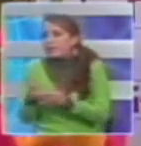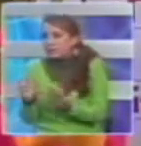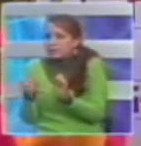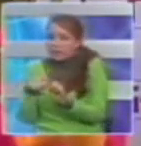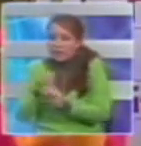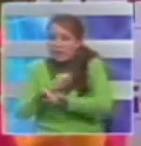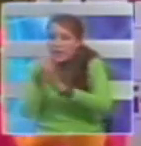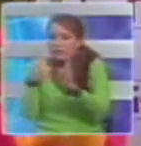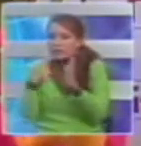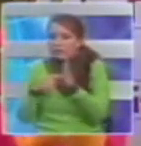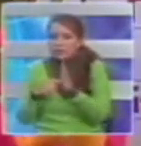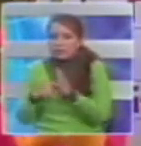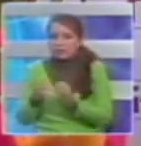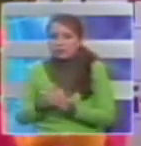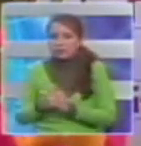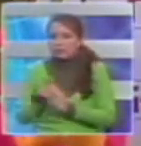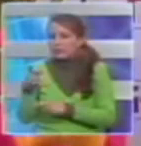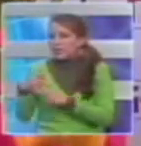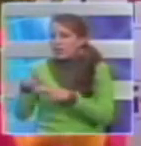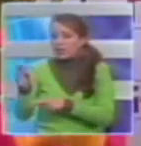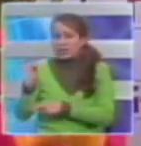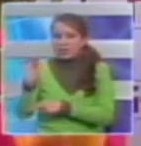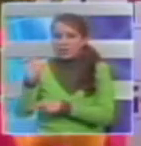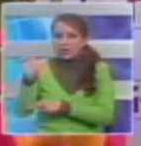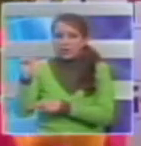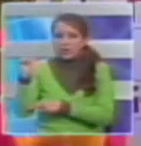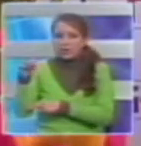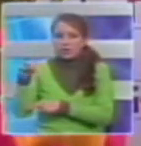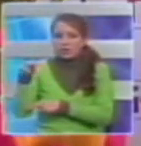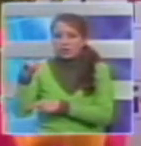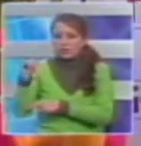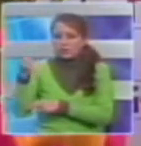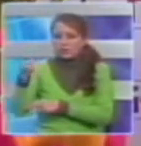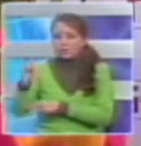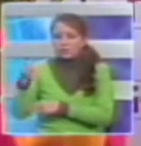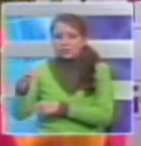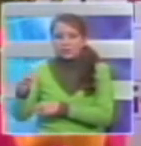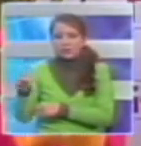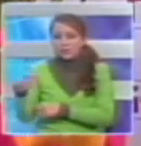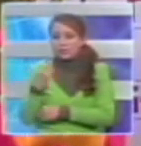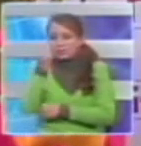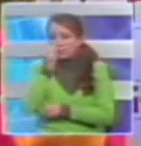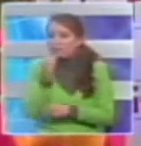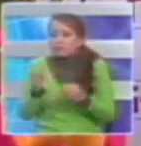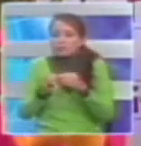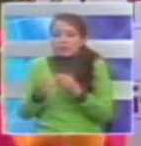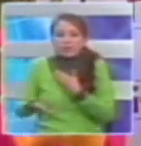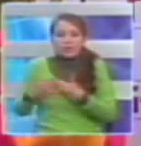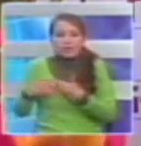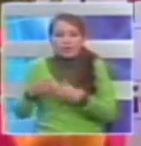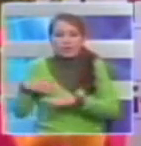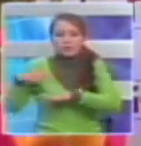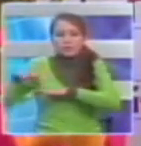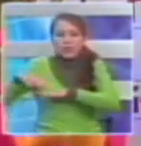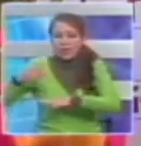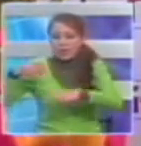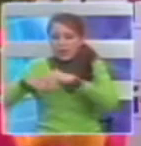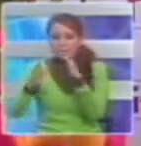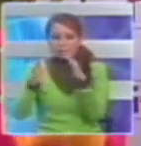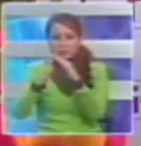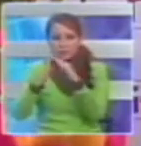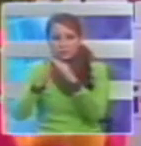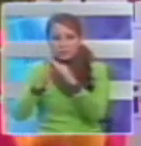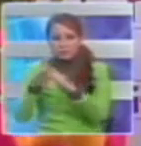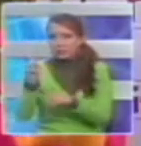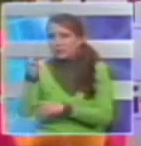ejemplo claro aquí, esta planta se llama Phalaenopsis y es una de las plantas que más fácil se pueden cultivar dentro de la casa.